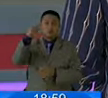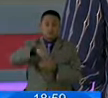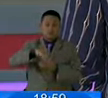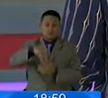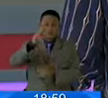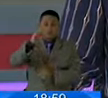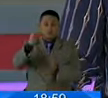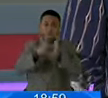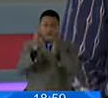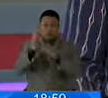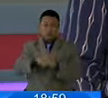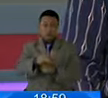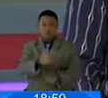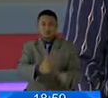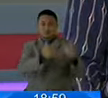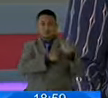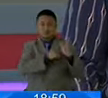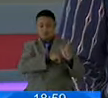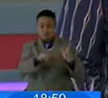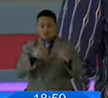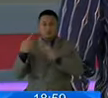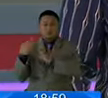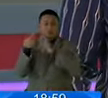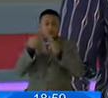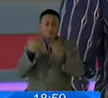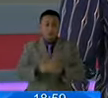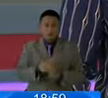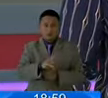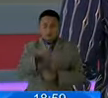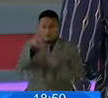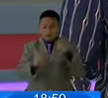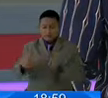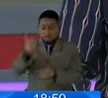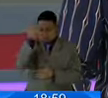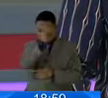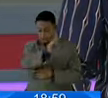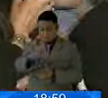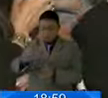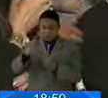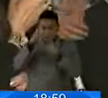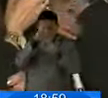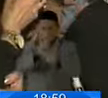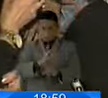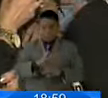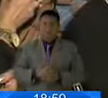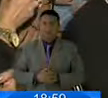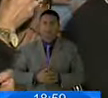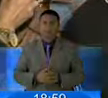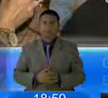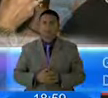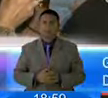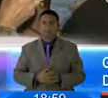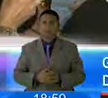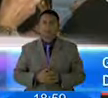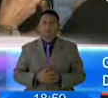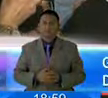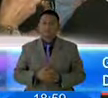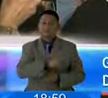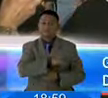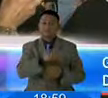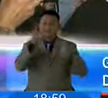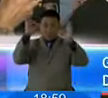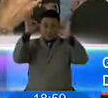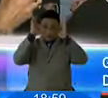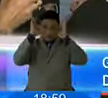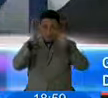abril, las Fuerzas Armadas deben ser garantes de la voluntad de la ciudadanía. El candidato por la Alianza Creo Suma, Guillermo